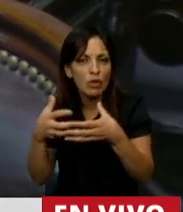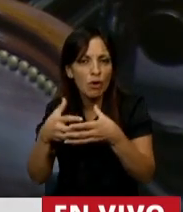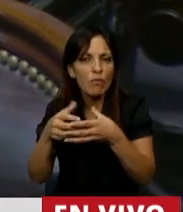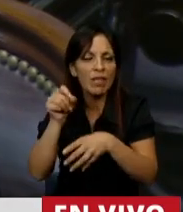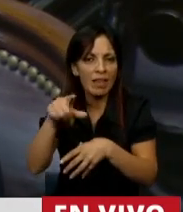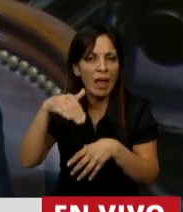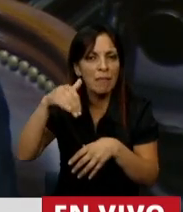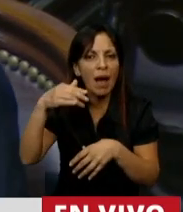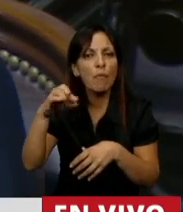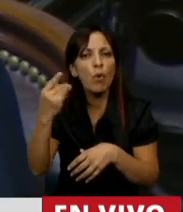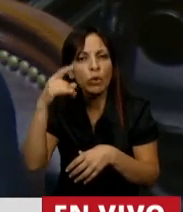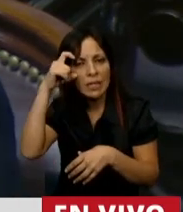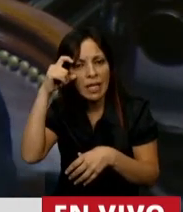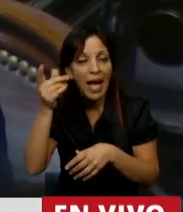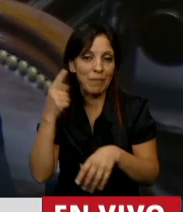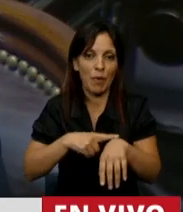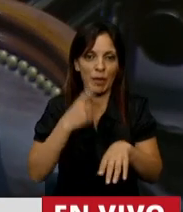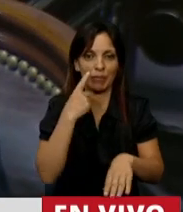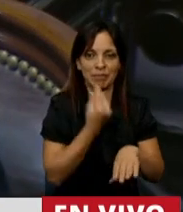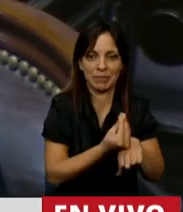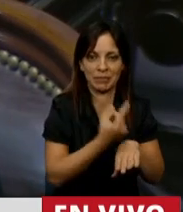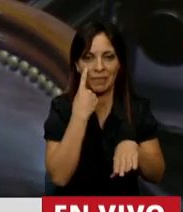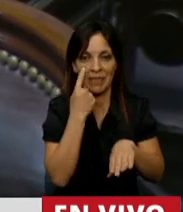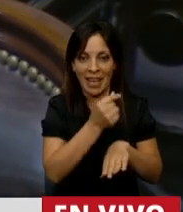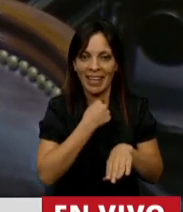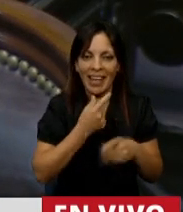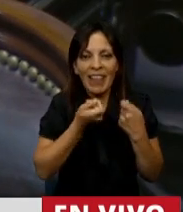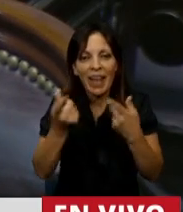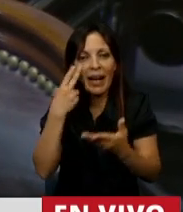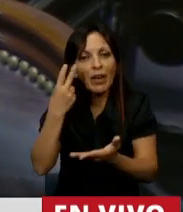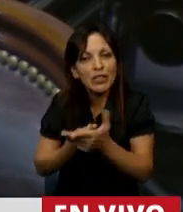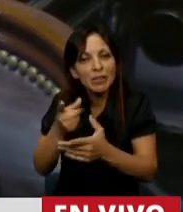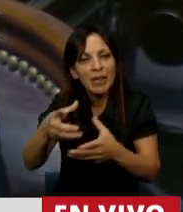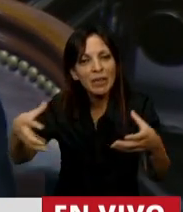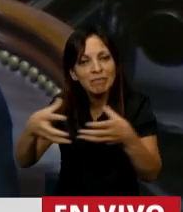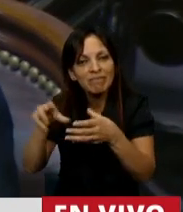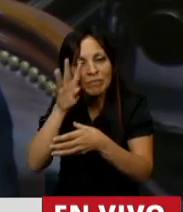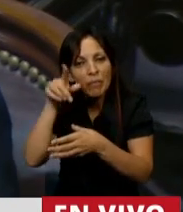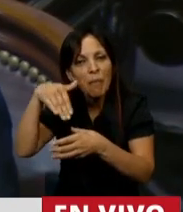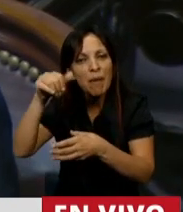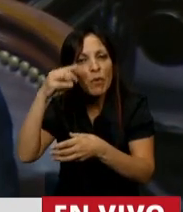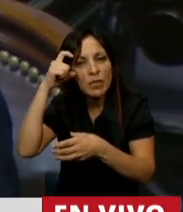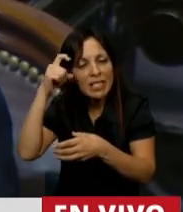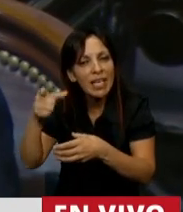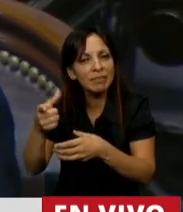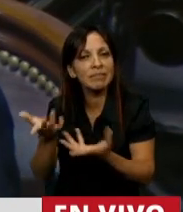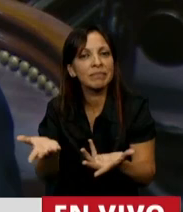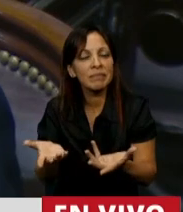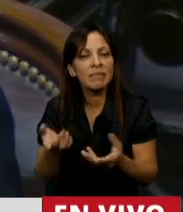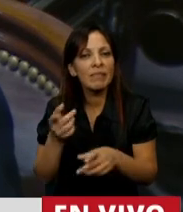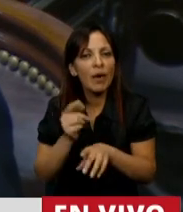en el momento de ser intendente quería hacer ese reconocimiento a la comunidad mapuche que se